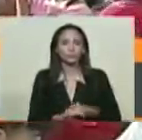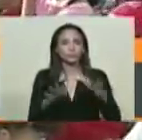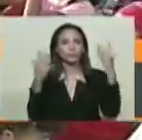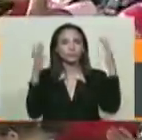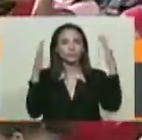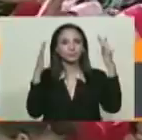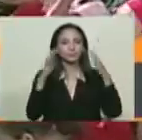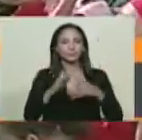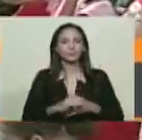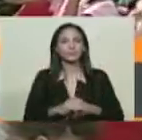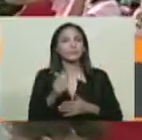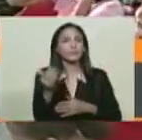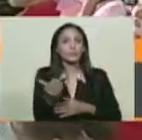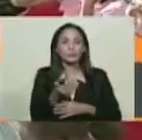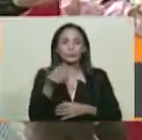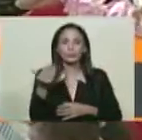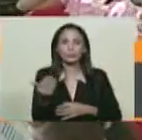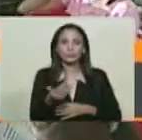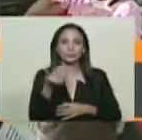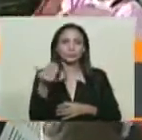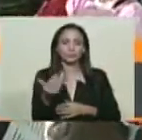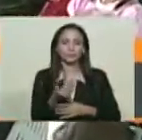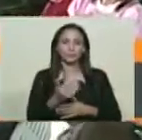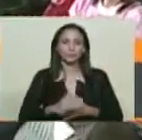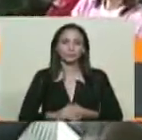Esto es muy importante.